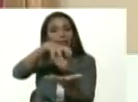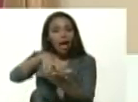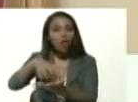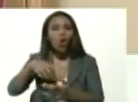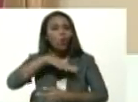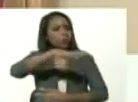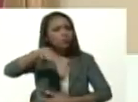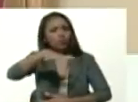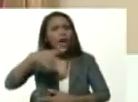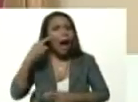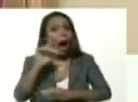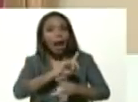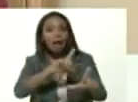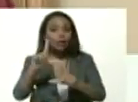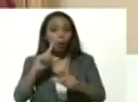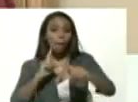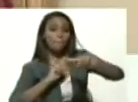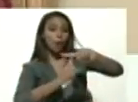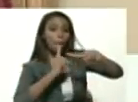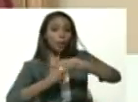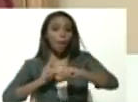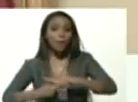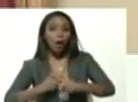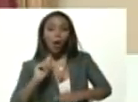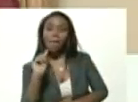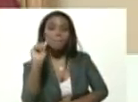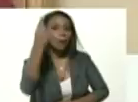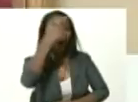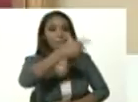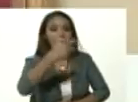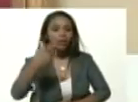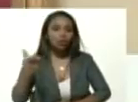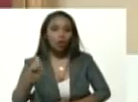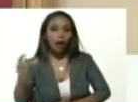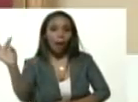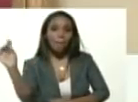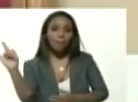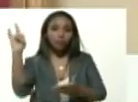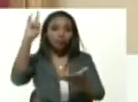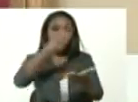ya se habían detectado los casos, los primeros casos importados,